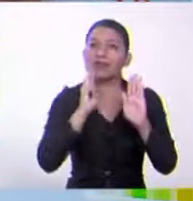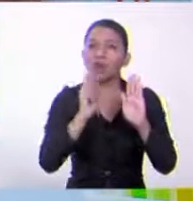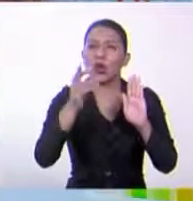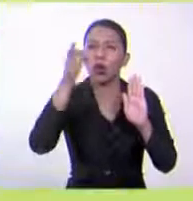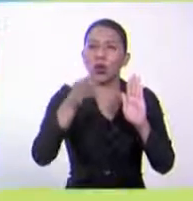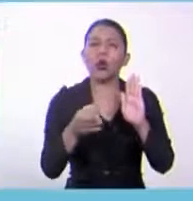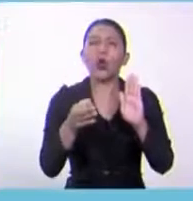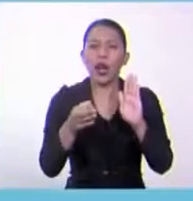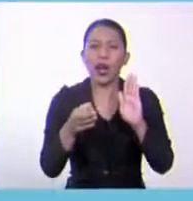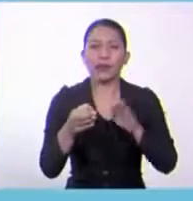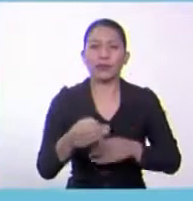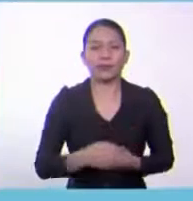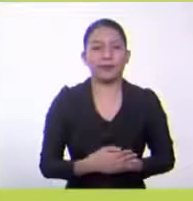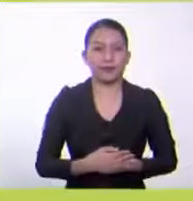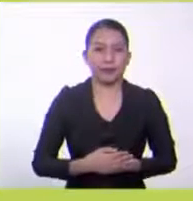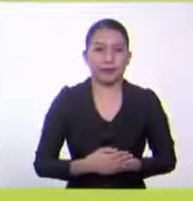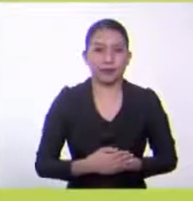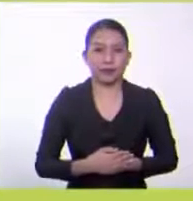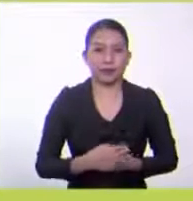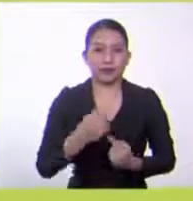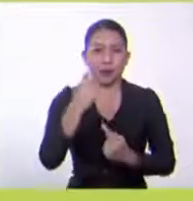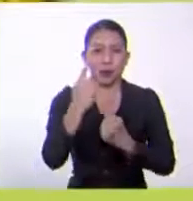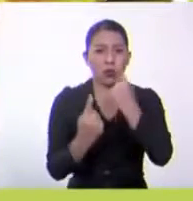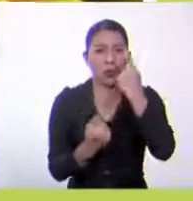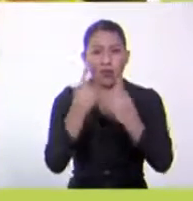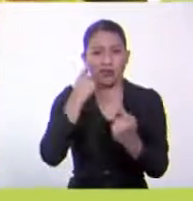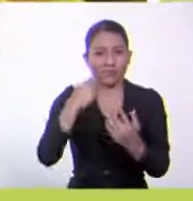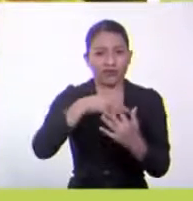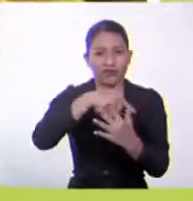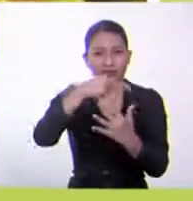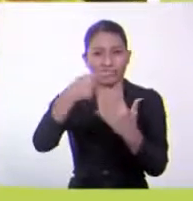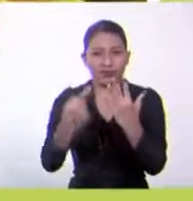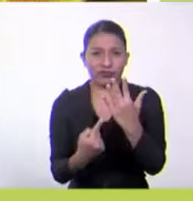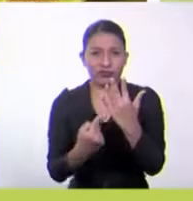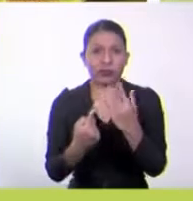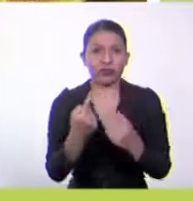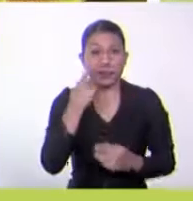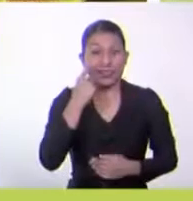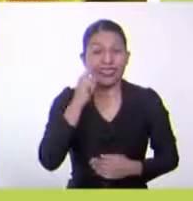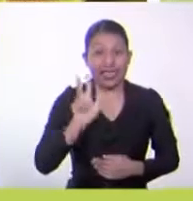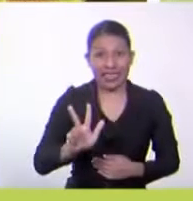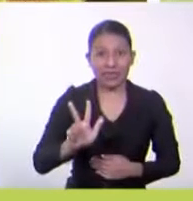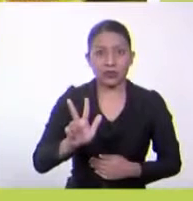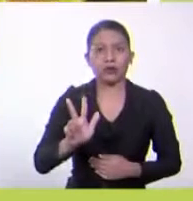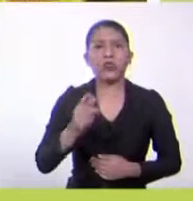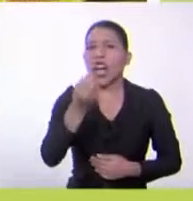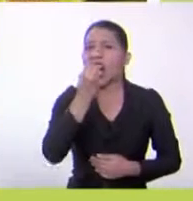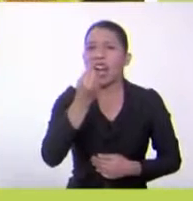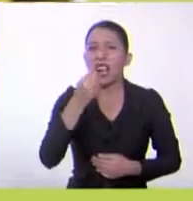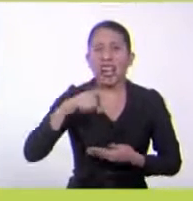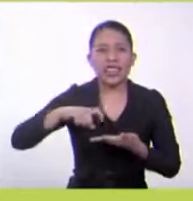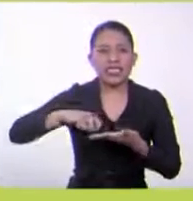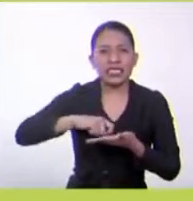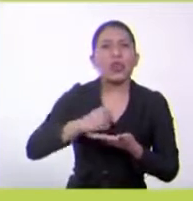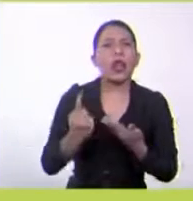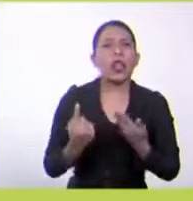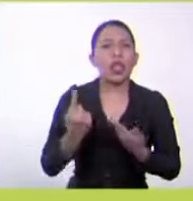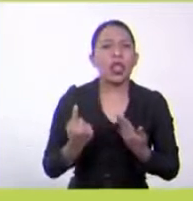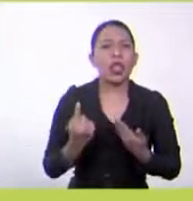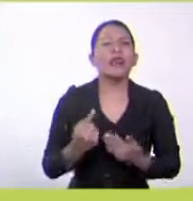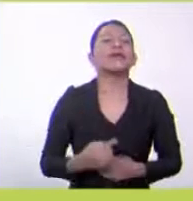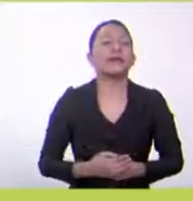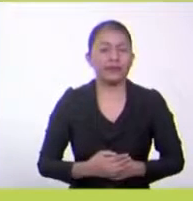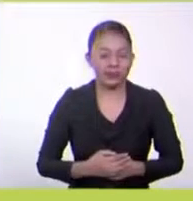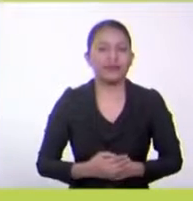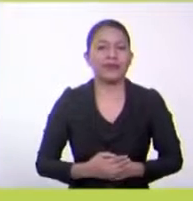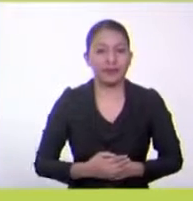correcta. ¿Cuál de las siguientes podría ser una planta carnívora? ¡Muy bien!